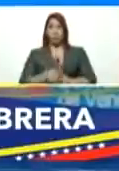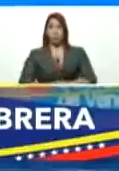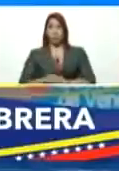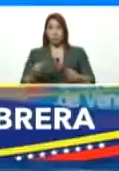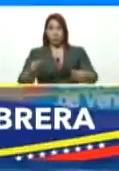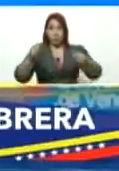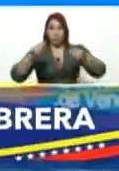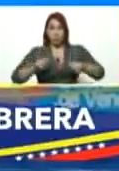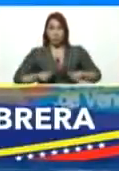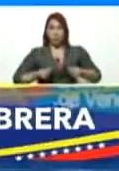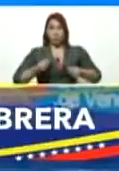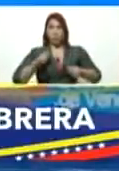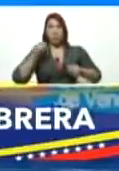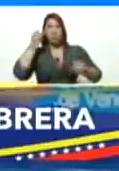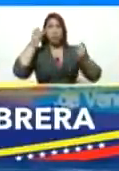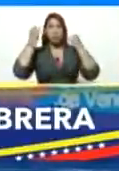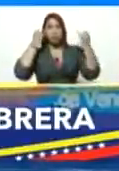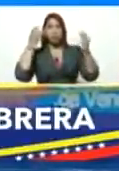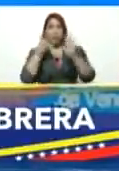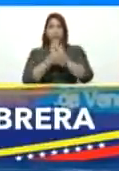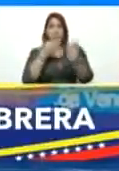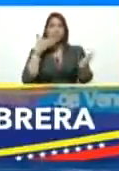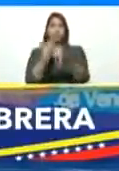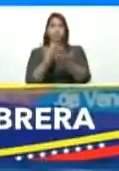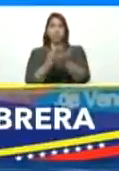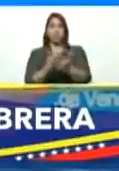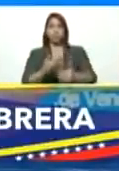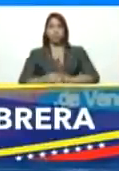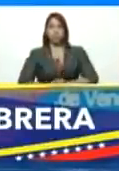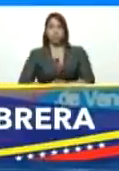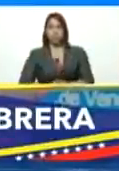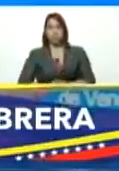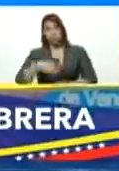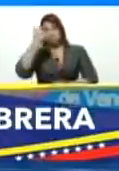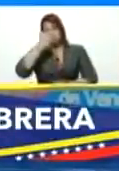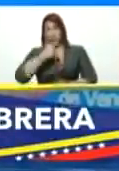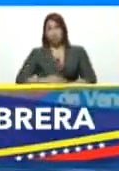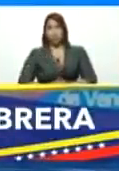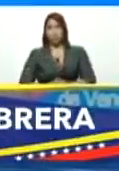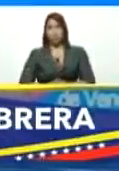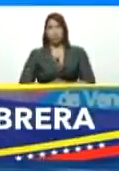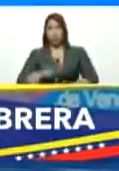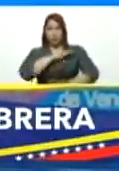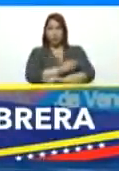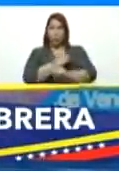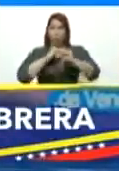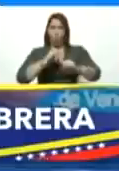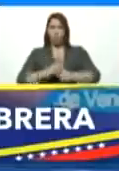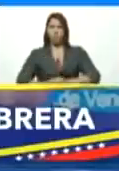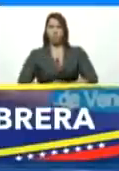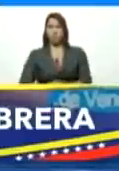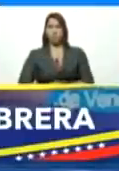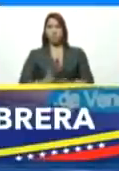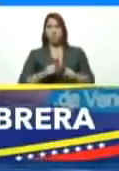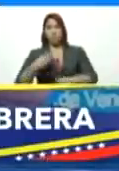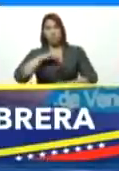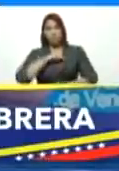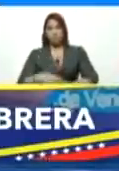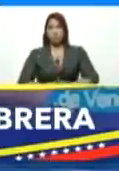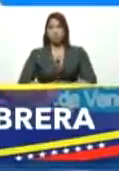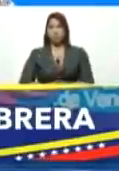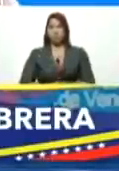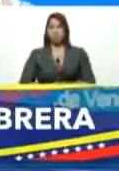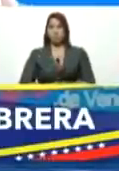den una opinión sustentada seria y contundente para nosotros